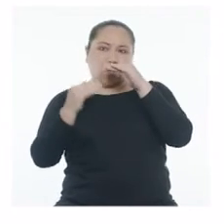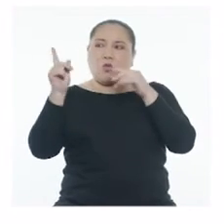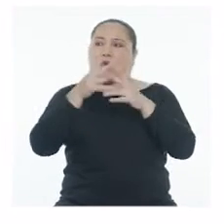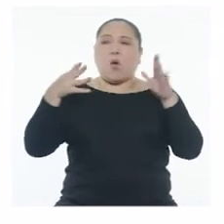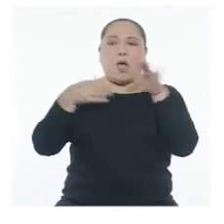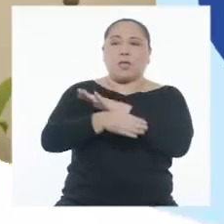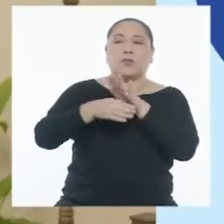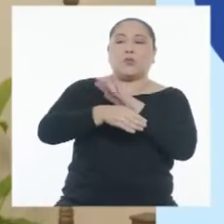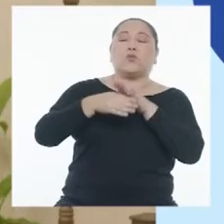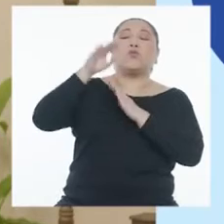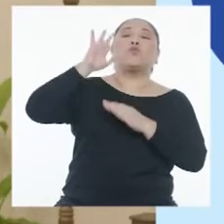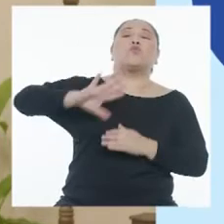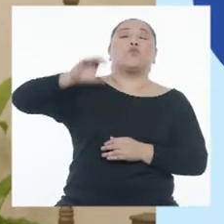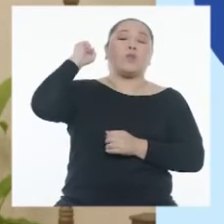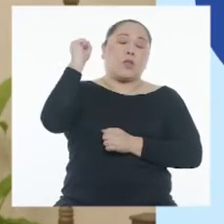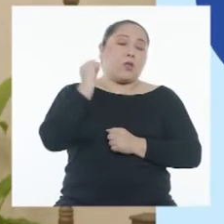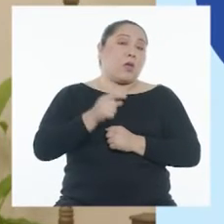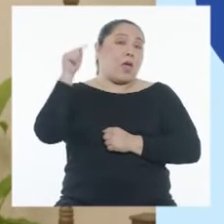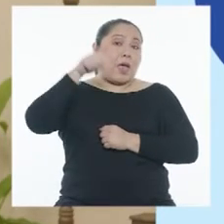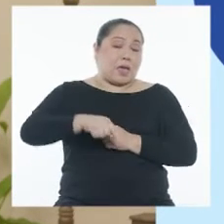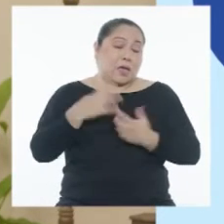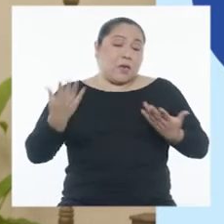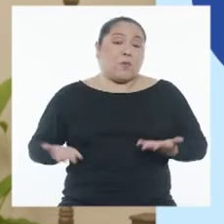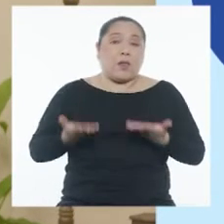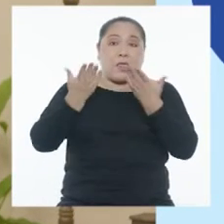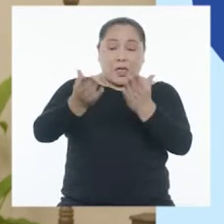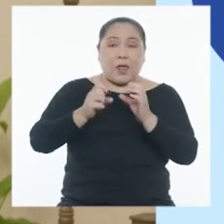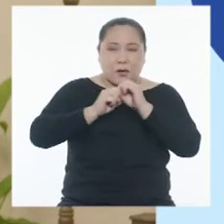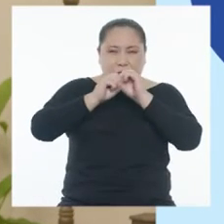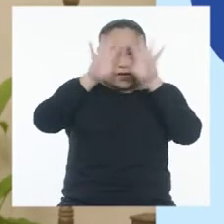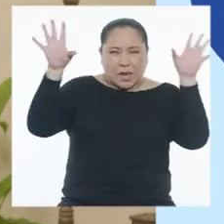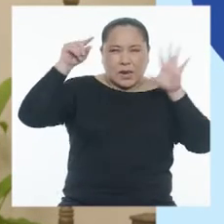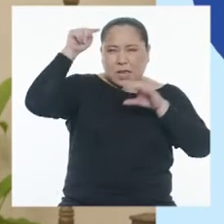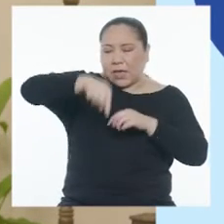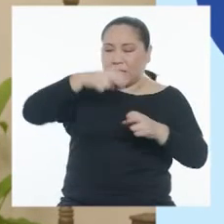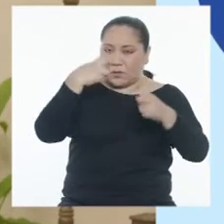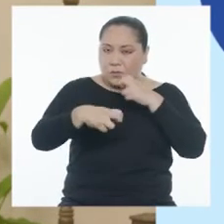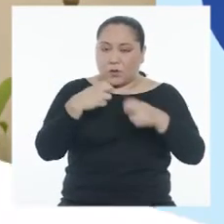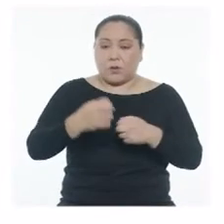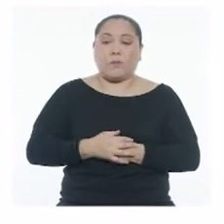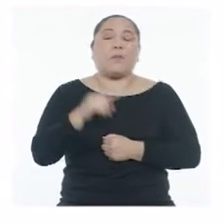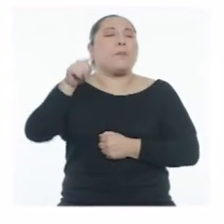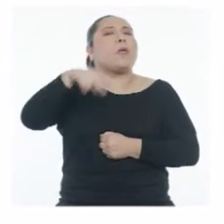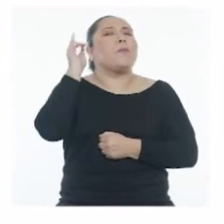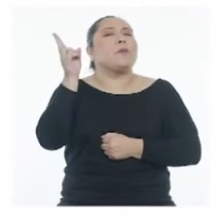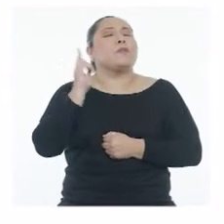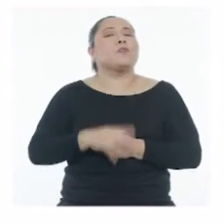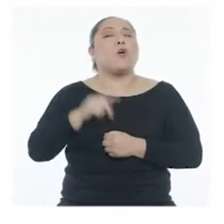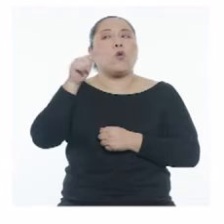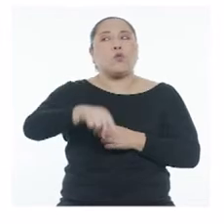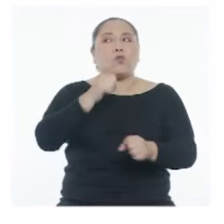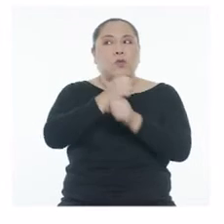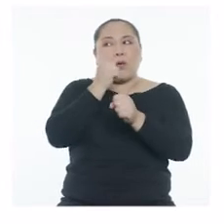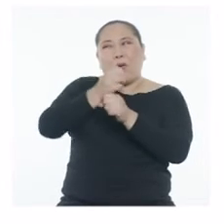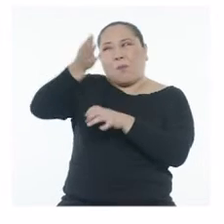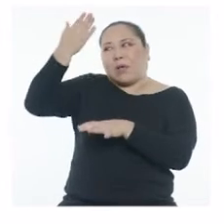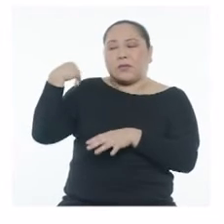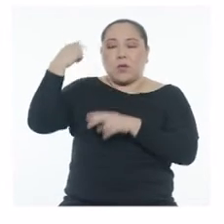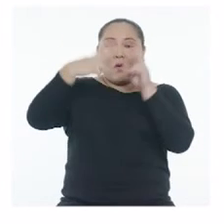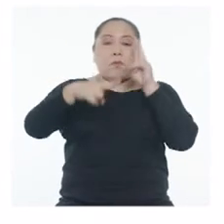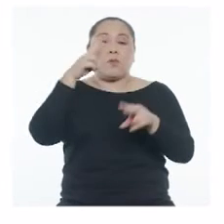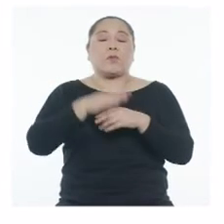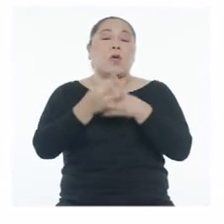a sus derechos. Bueno, Romina, estamos aquí para darle luz a esa problemática. Profesor, en una actividad